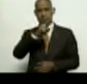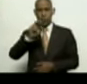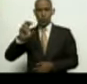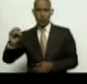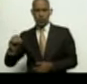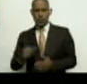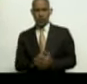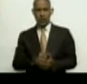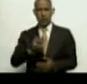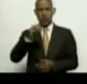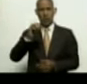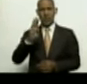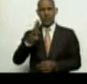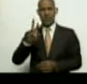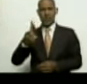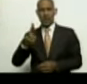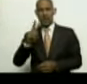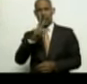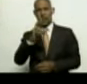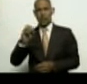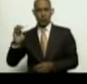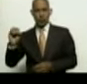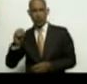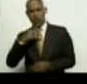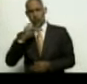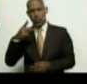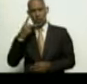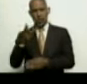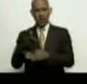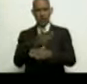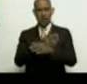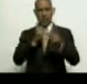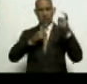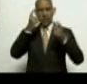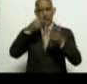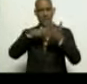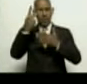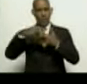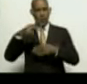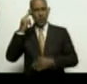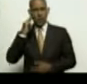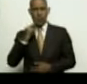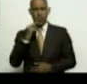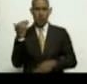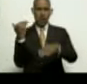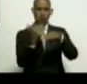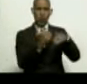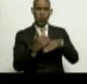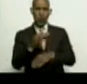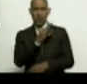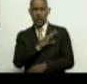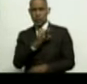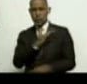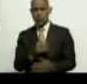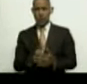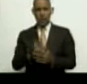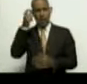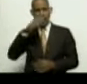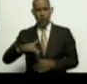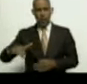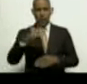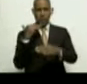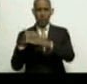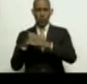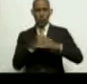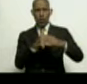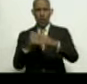1992. Comienza así una senda revolucionaria con el proyecto de Bolívar, el proyecto de la igualdad social, de la unidad de los pueblos, de la